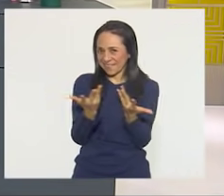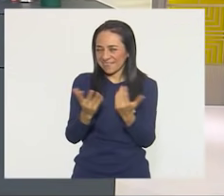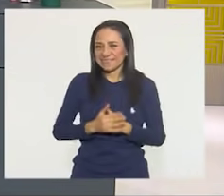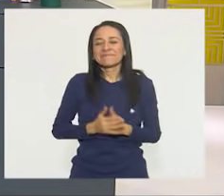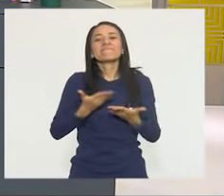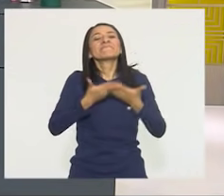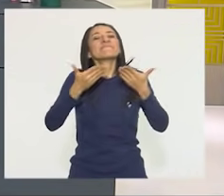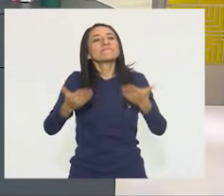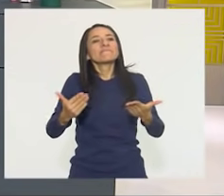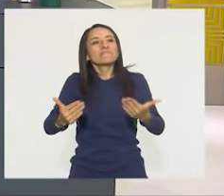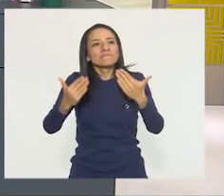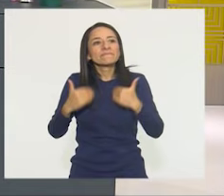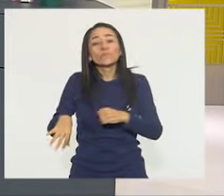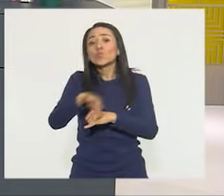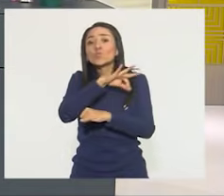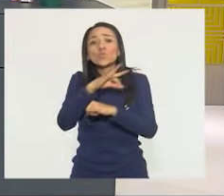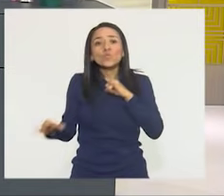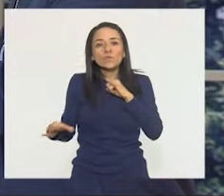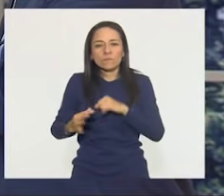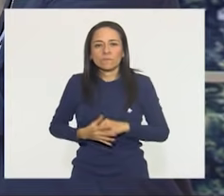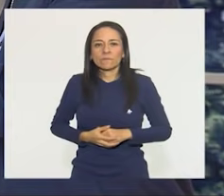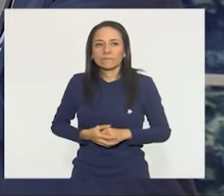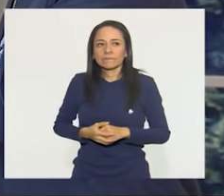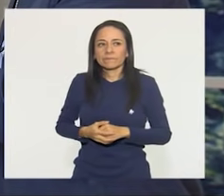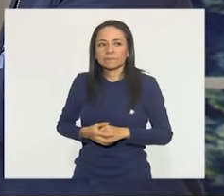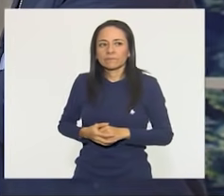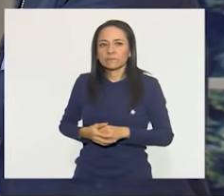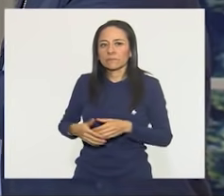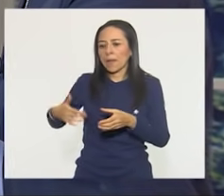el último.